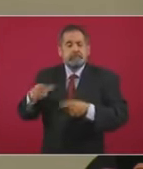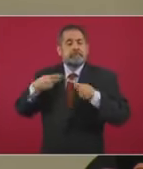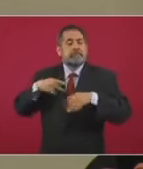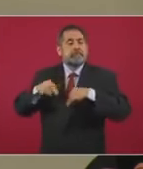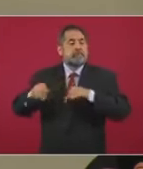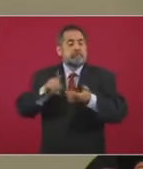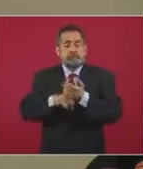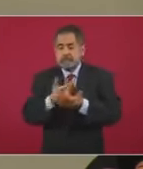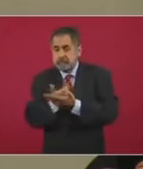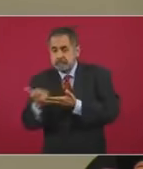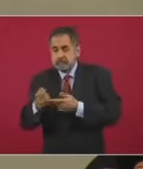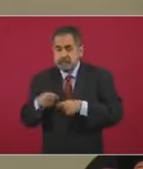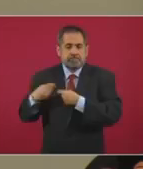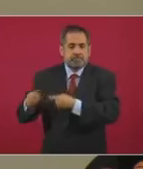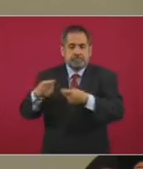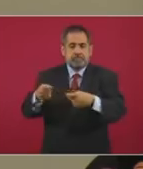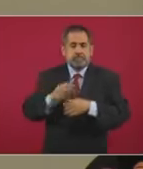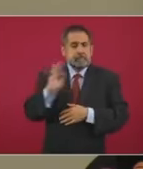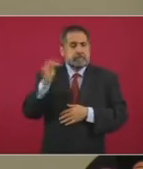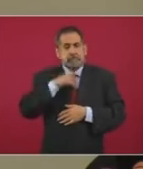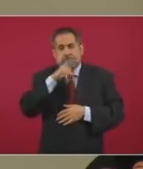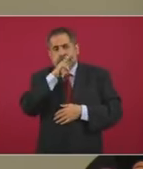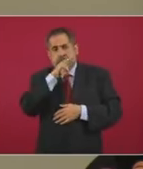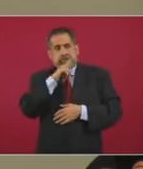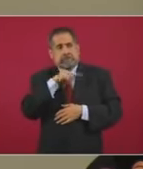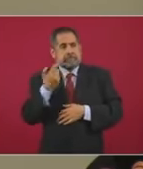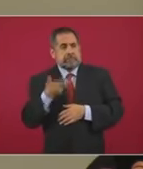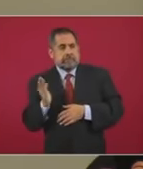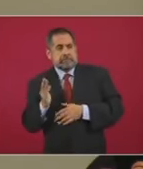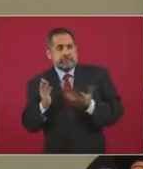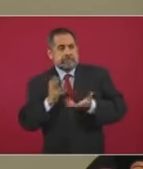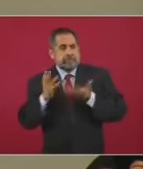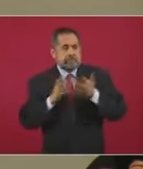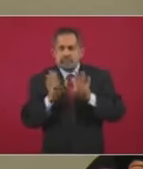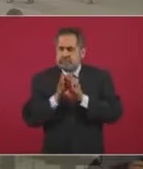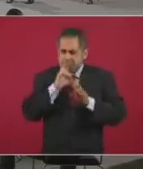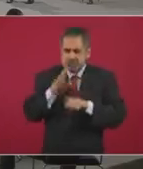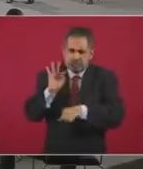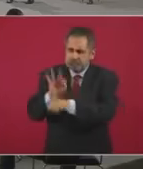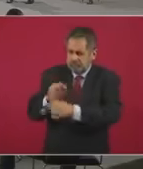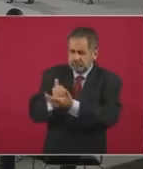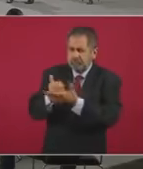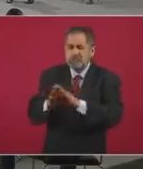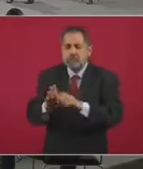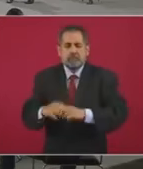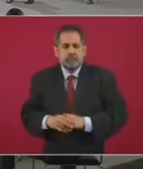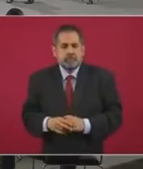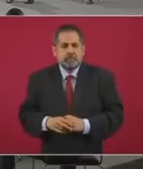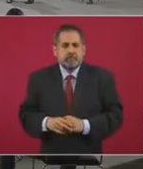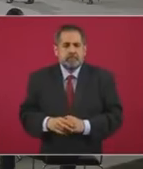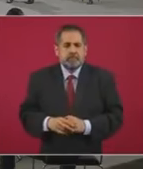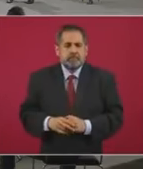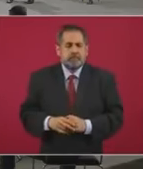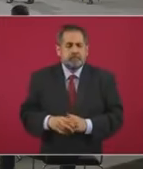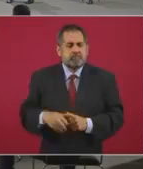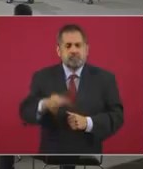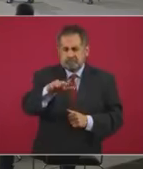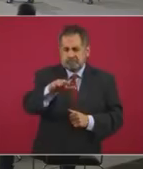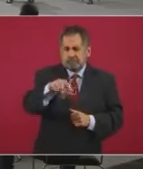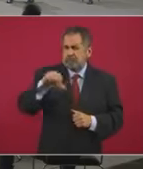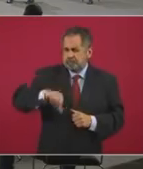de alguno está con temor de perder el trabajo en plenas estas fechas decembrinas. Presidente. Sí, hoy tratamos en la mañana